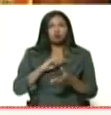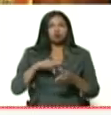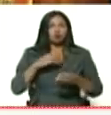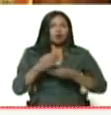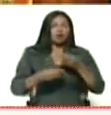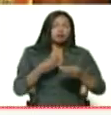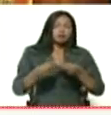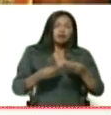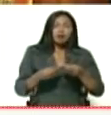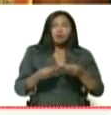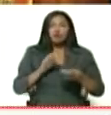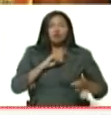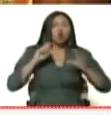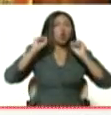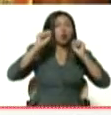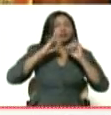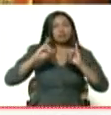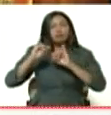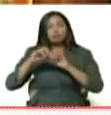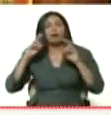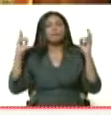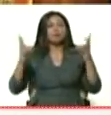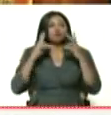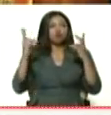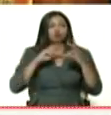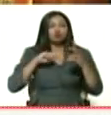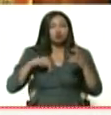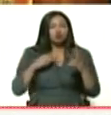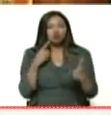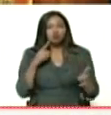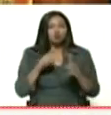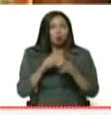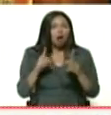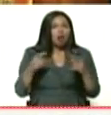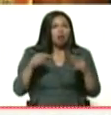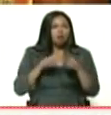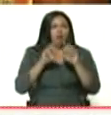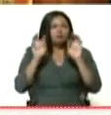para el logro de esa victoria. Nosotros trabajamos en serio.